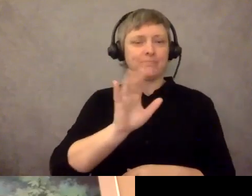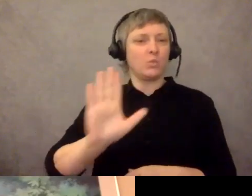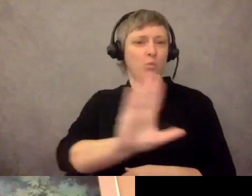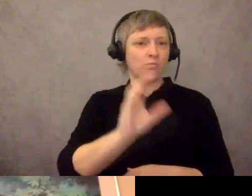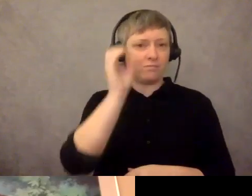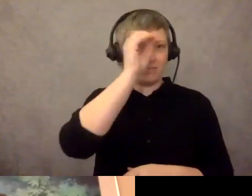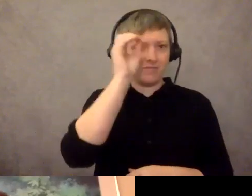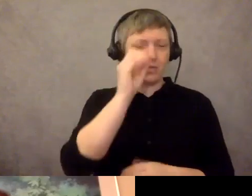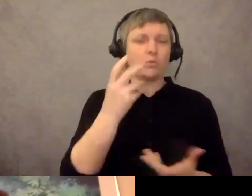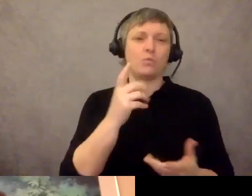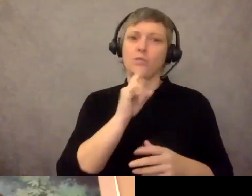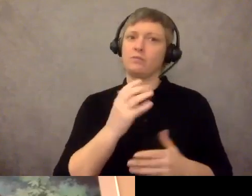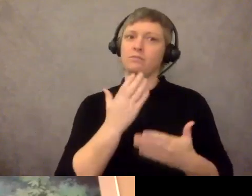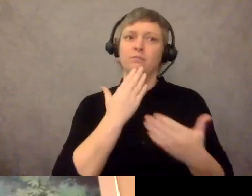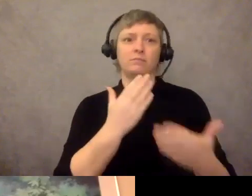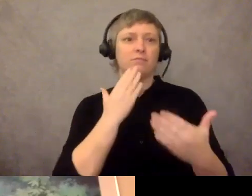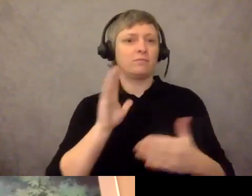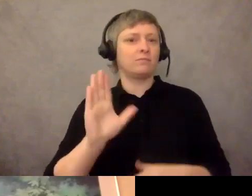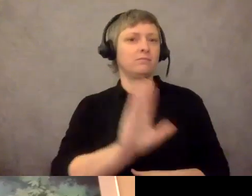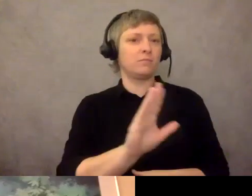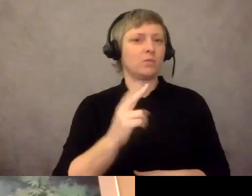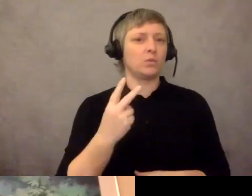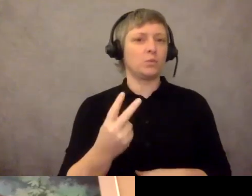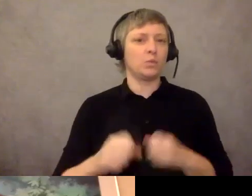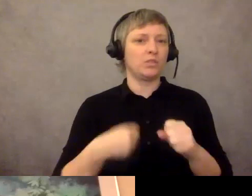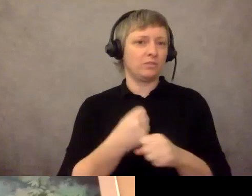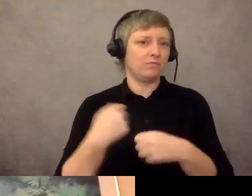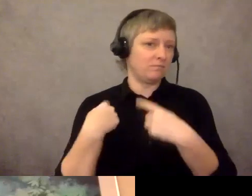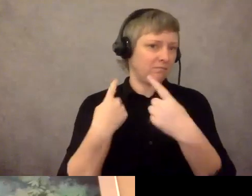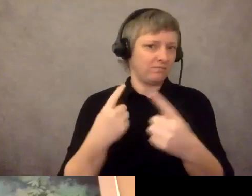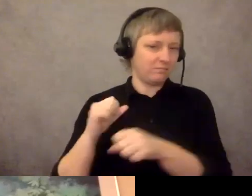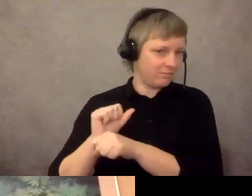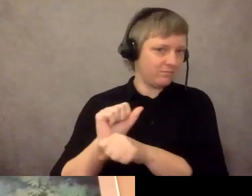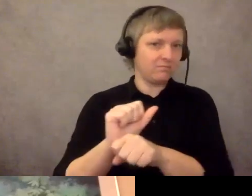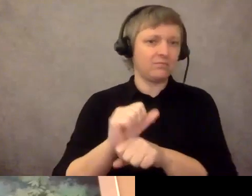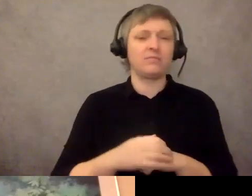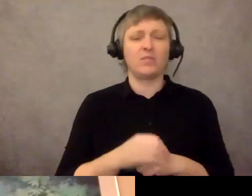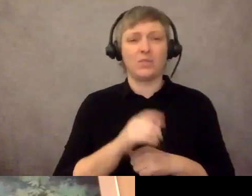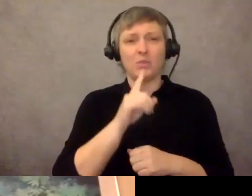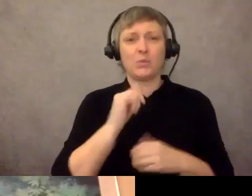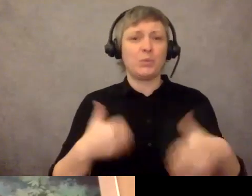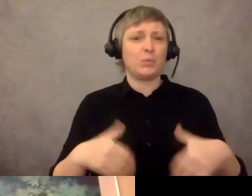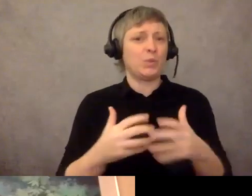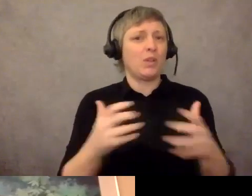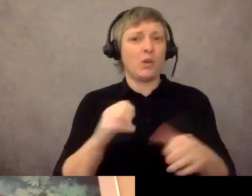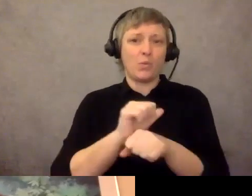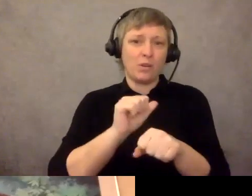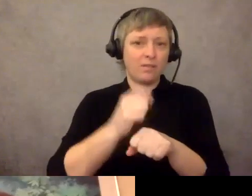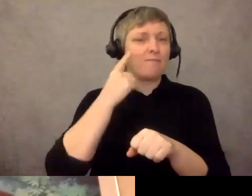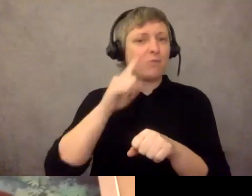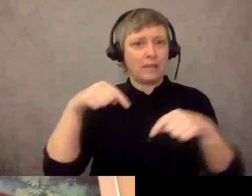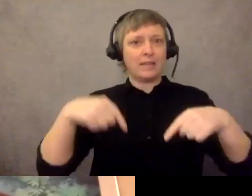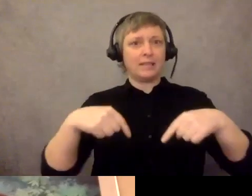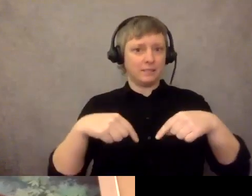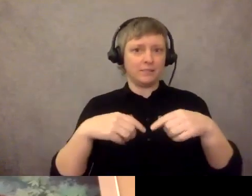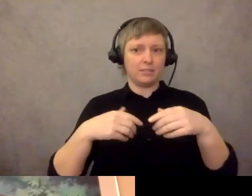el personal que les ha apoyado, que ha sido una medida Hércules para darle a los Portlanders la